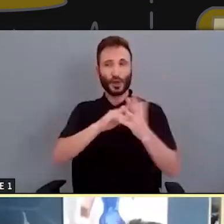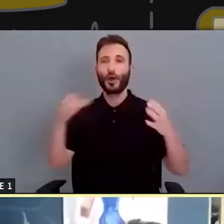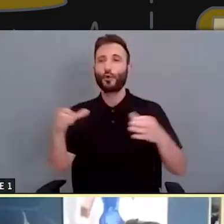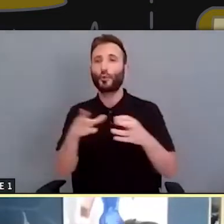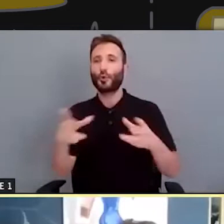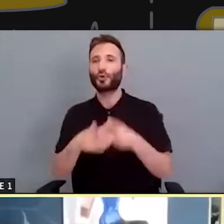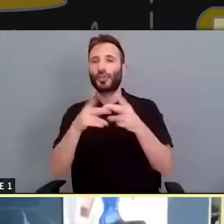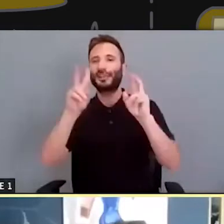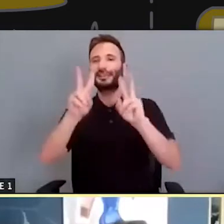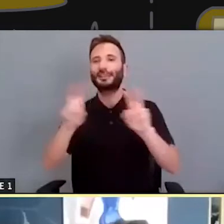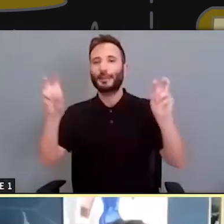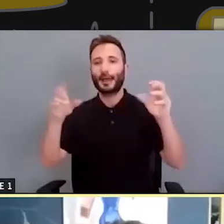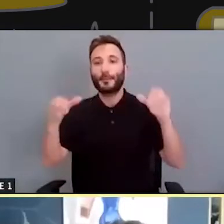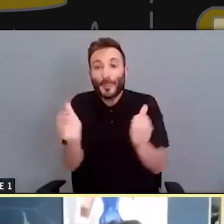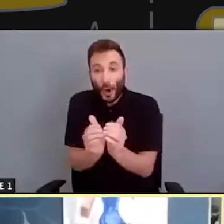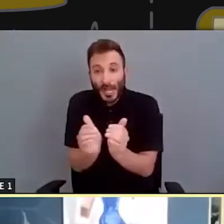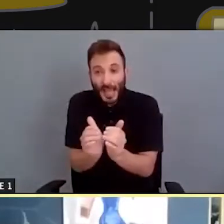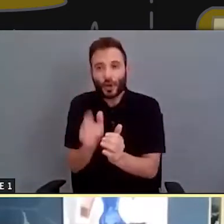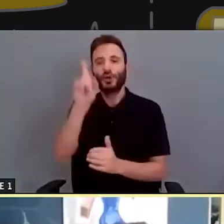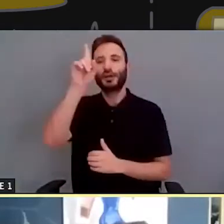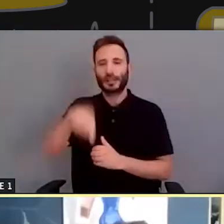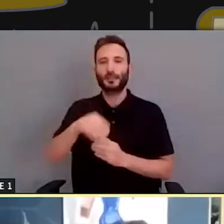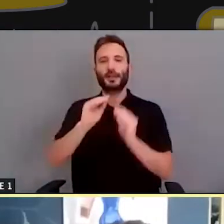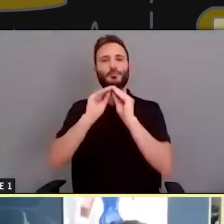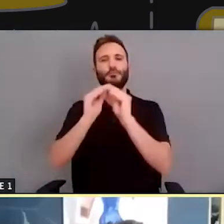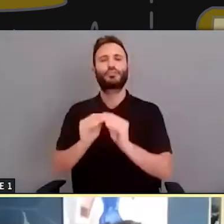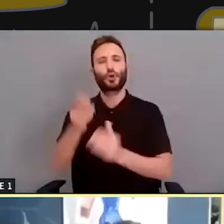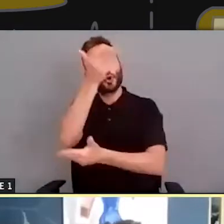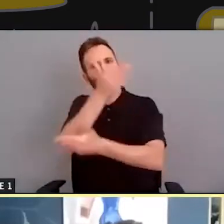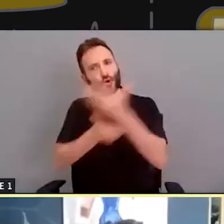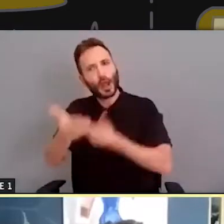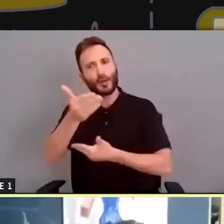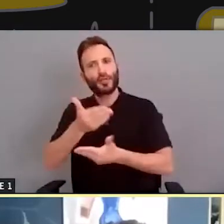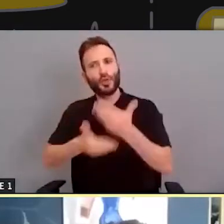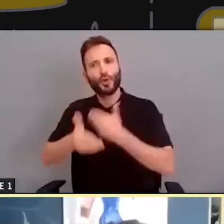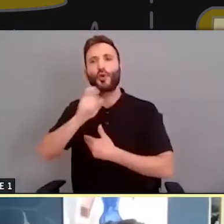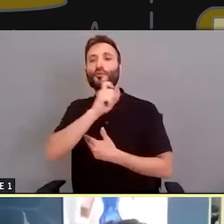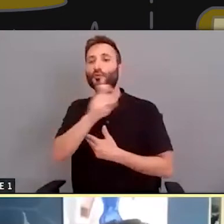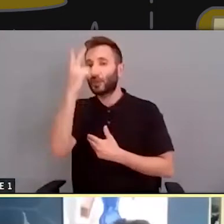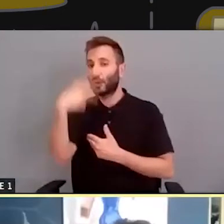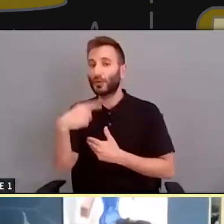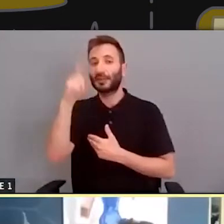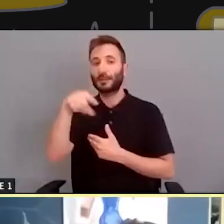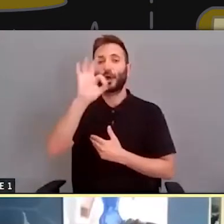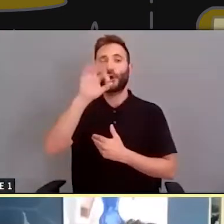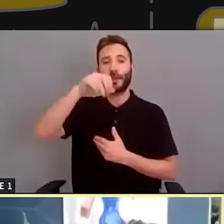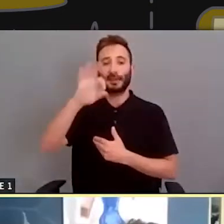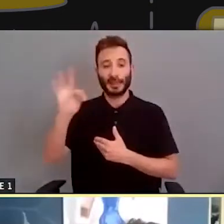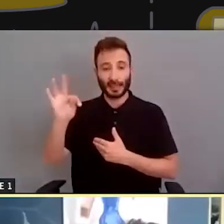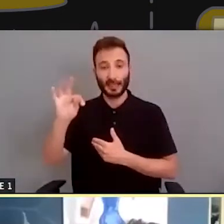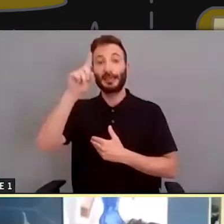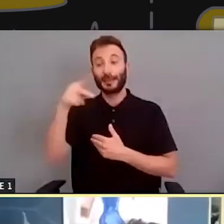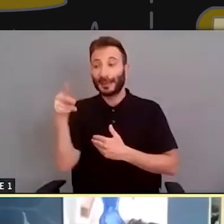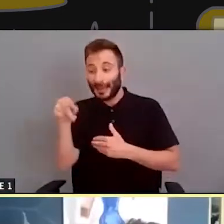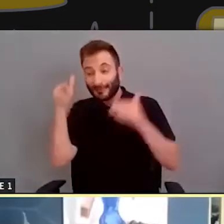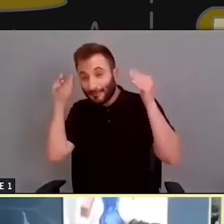comillas, que pueden ser minoritarios. También lo hemos hecho en colaboración con la Fundación ONCE y con ENAT. Y aquí nos hemos enfocado más